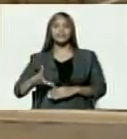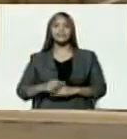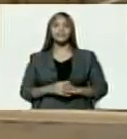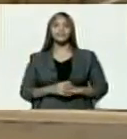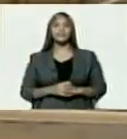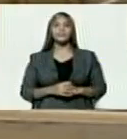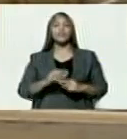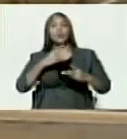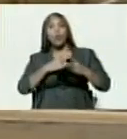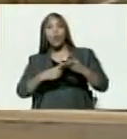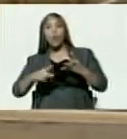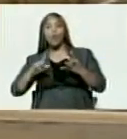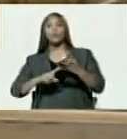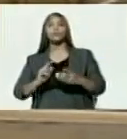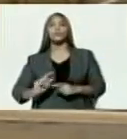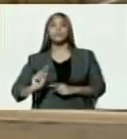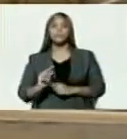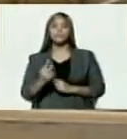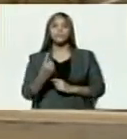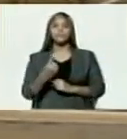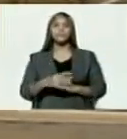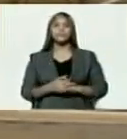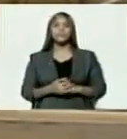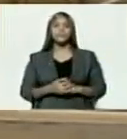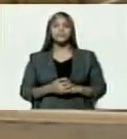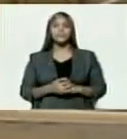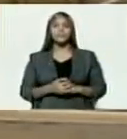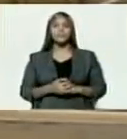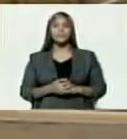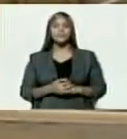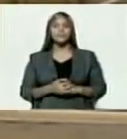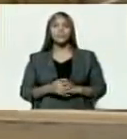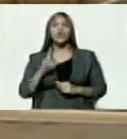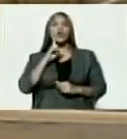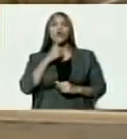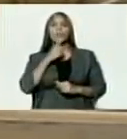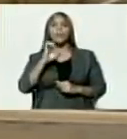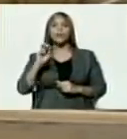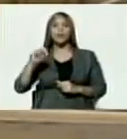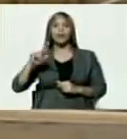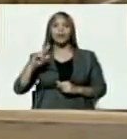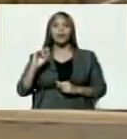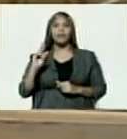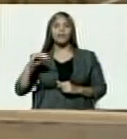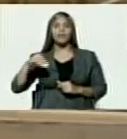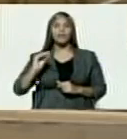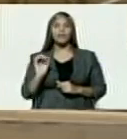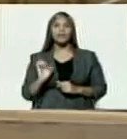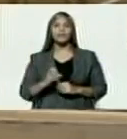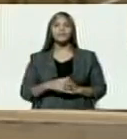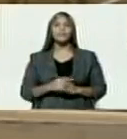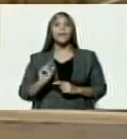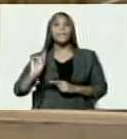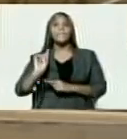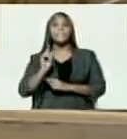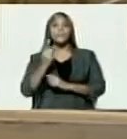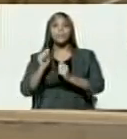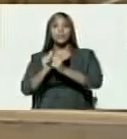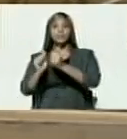Rector electoral principal, ciudadano Enrique Octavio Márquez Pérez. Como primer suplente,